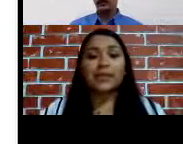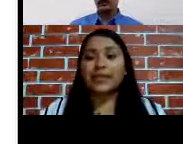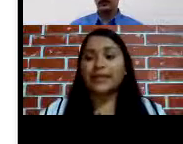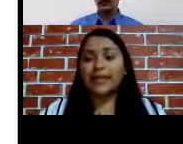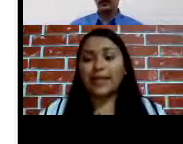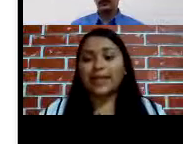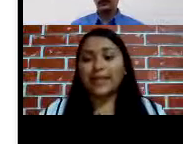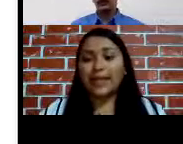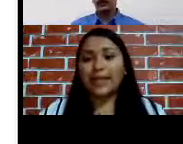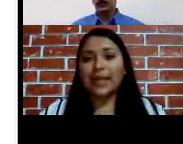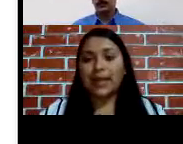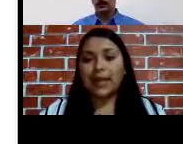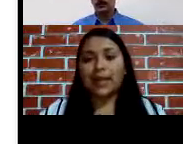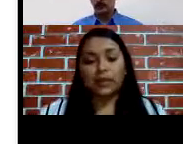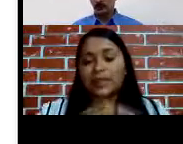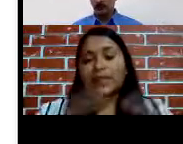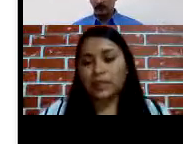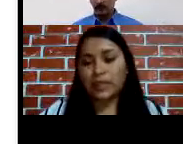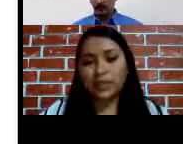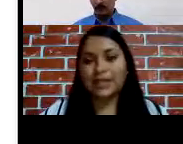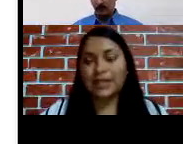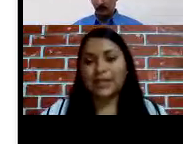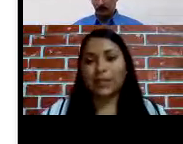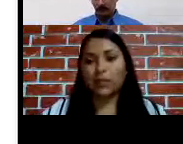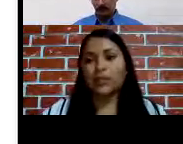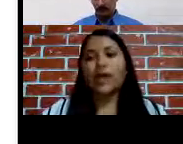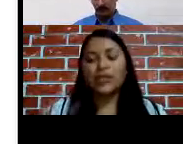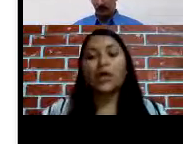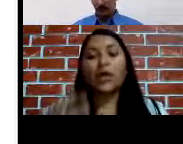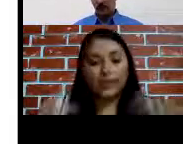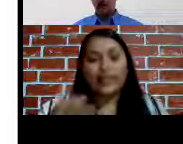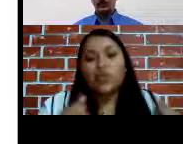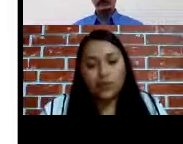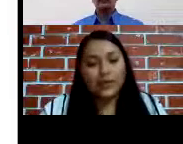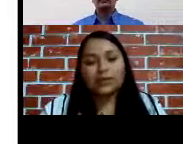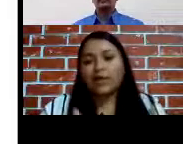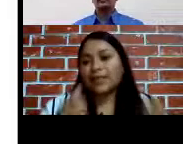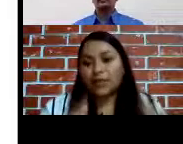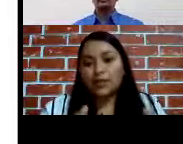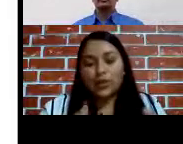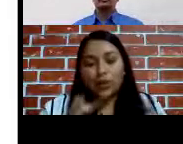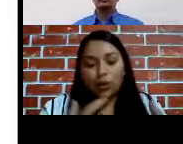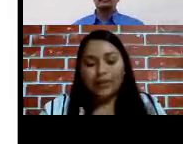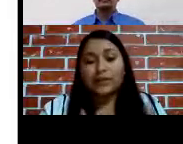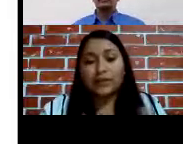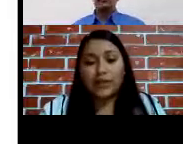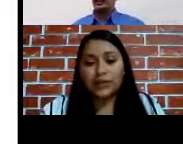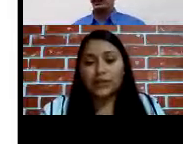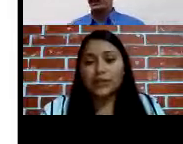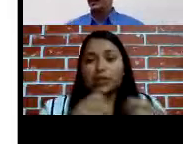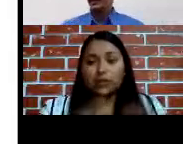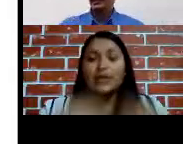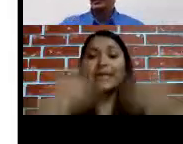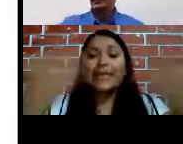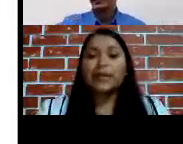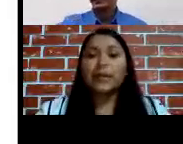bien importante es que todas las personas que podamos tener un cuento, hacernos o identificarnos con